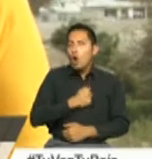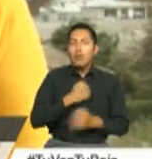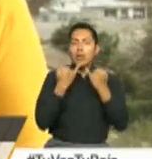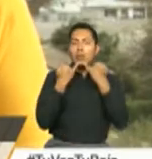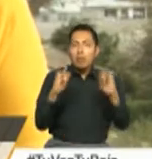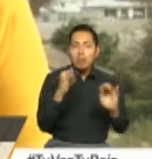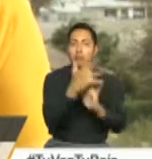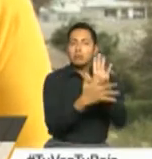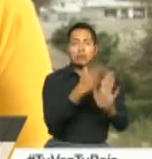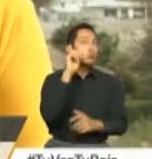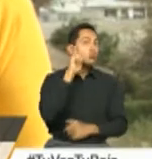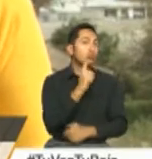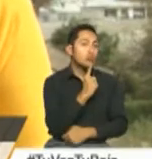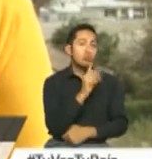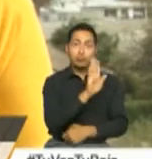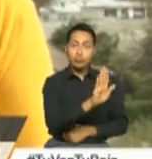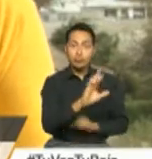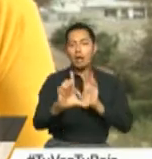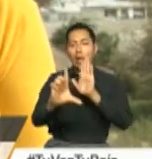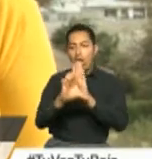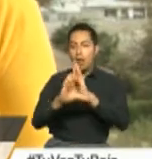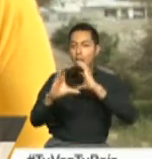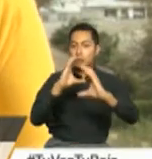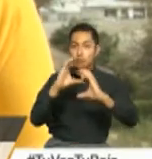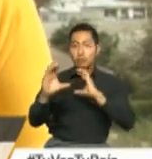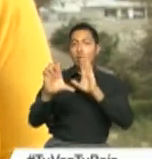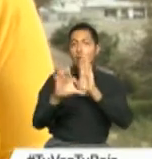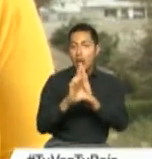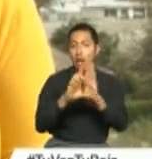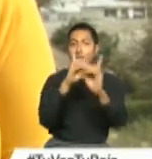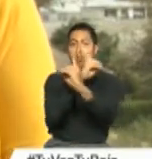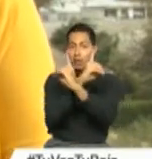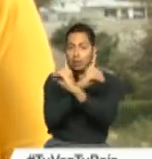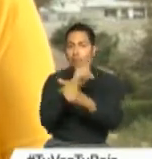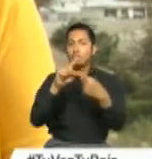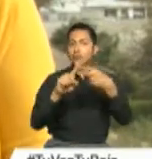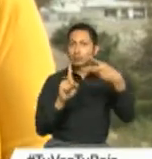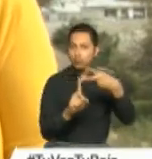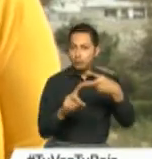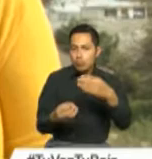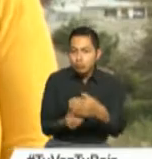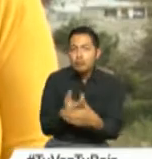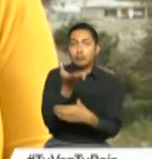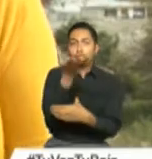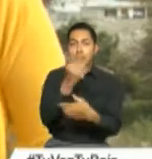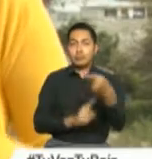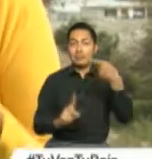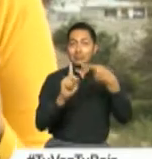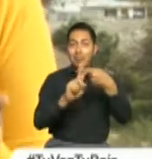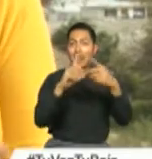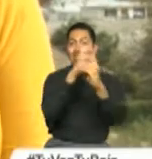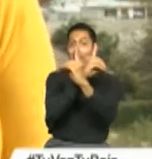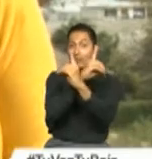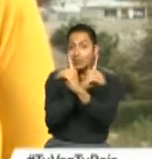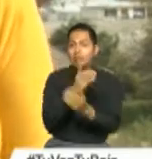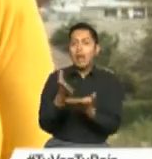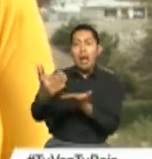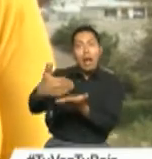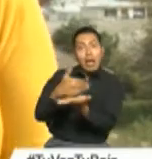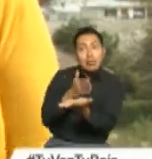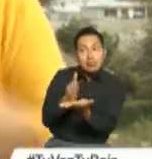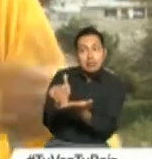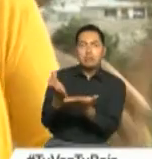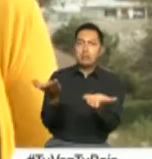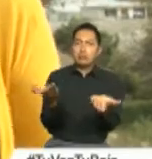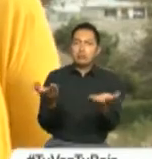leyes, que son la ley de comunicación y la ley de discapacidades. La ley de discapacidades habla sobre la accesibilidad que debemos